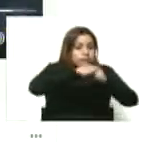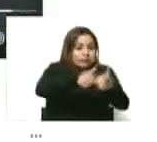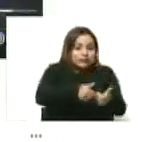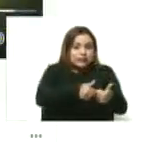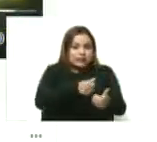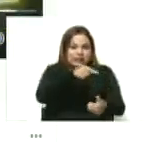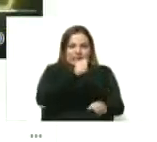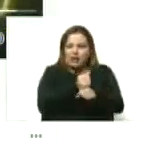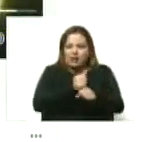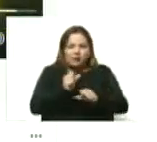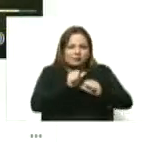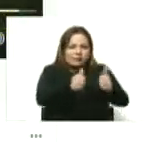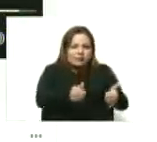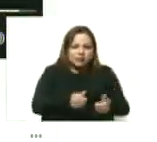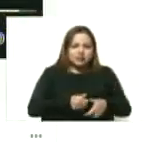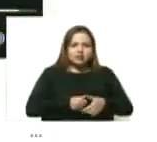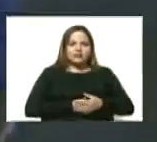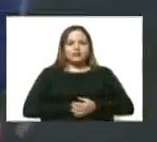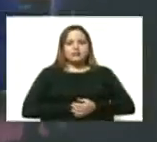apenas esto comienza.